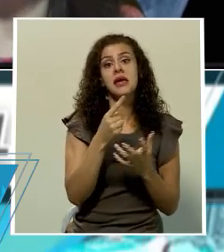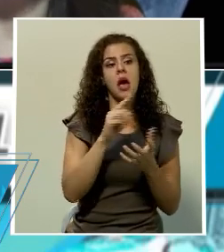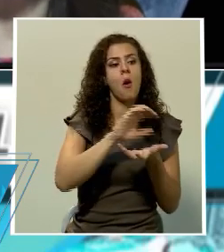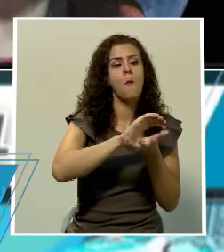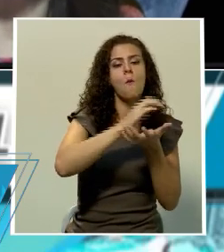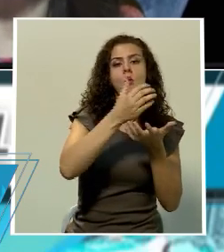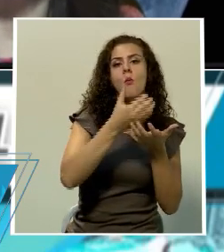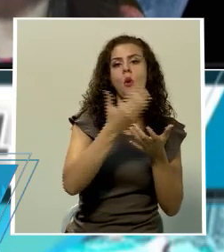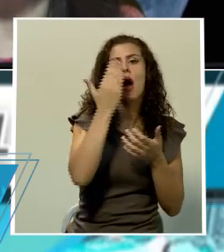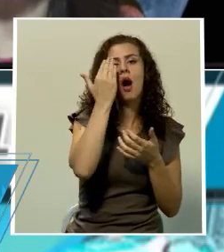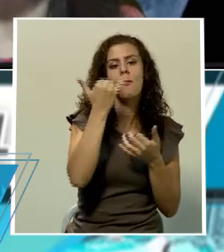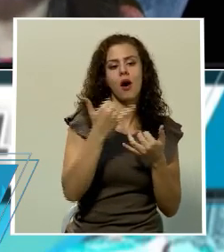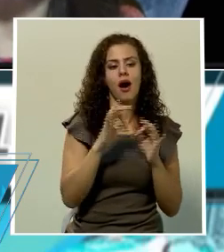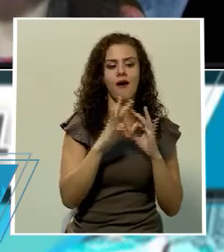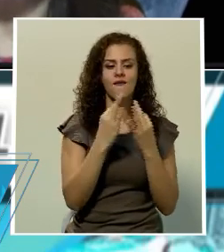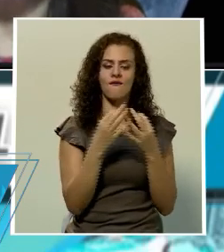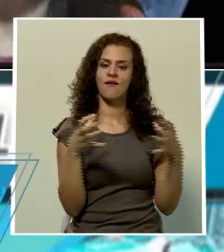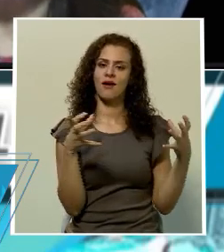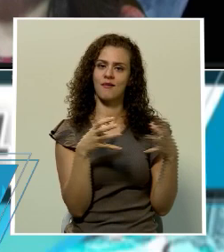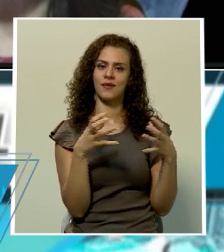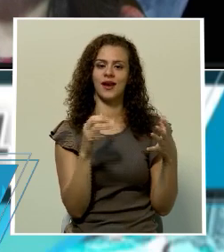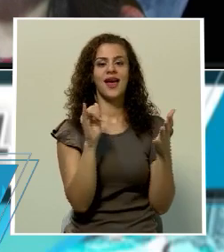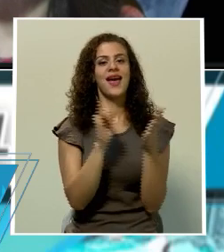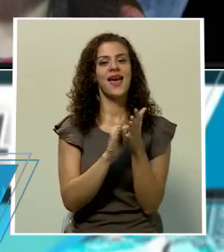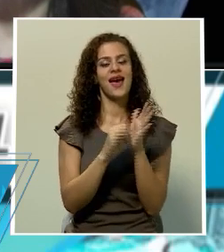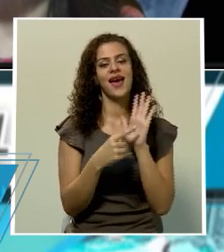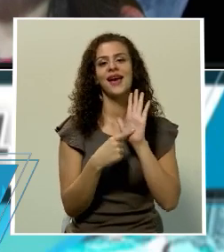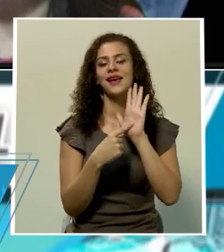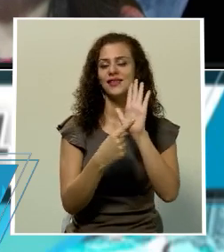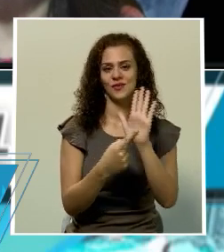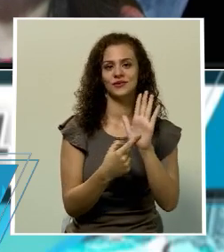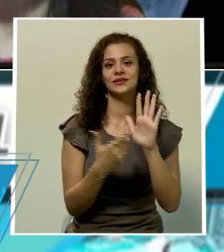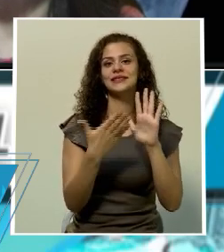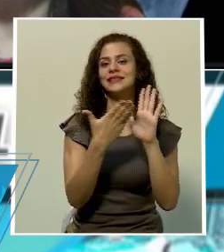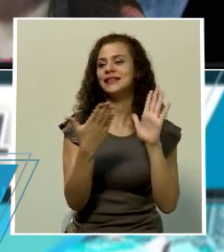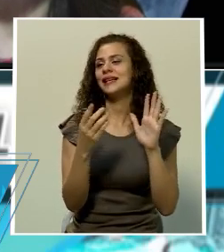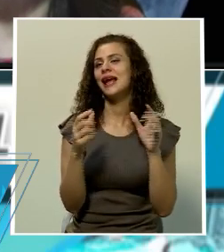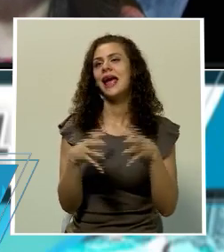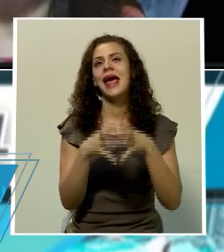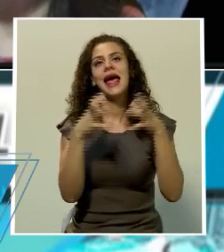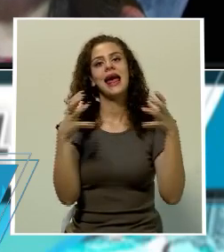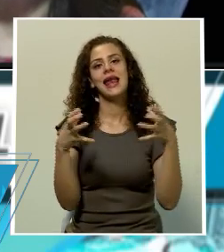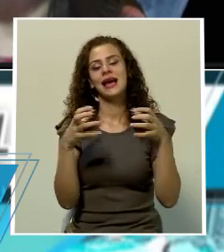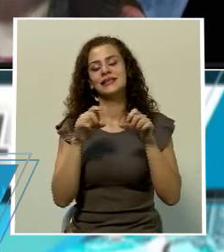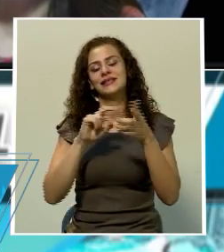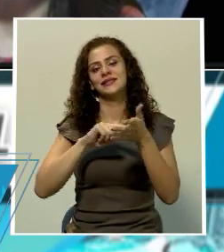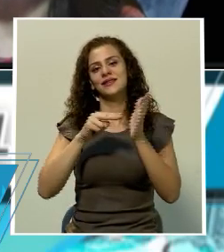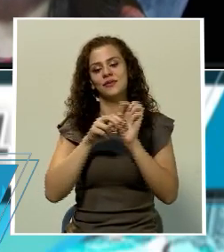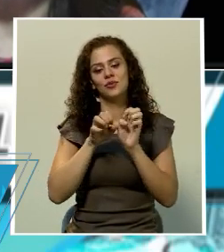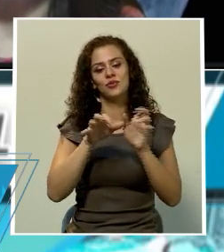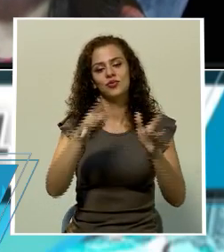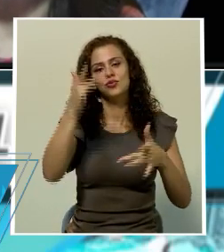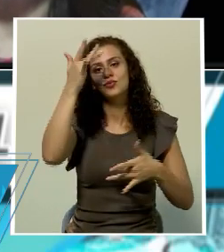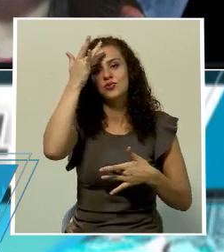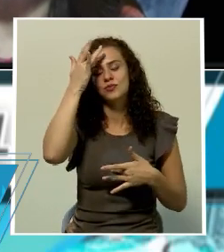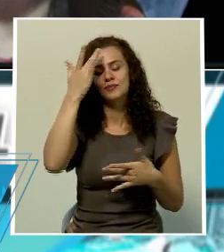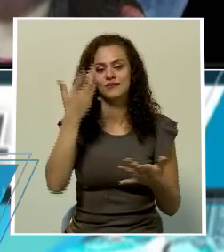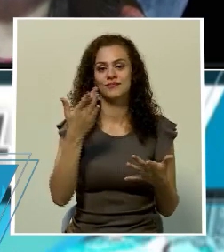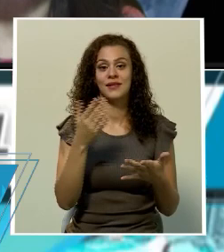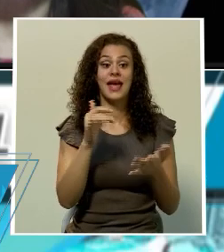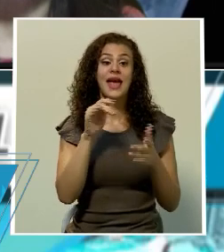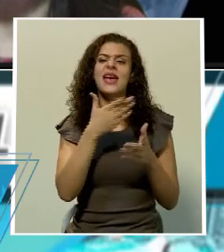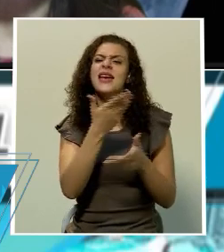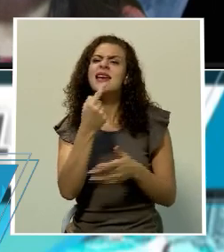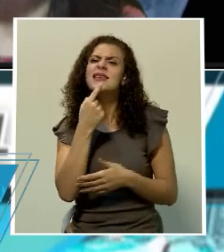en burbuja porque están en familia. Y esto se ha demostrado que es una de las grandes fuentes de contagio. ¿Qué les dice